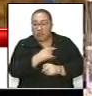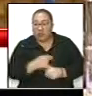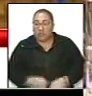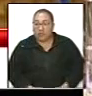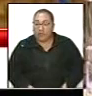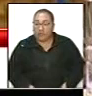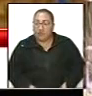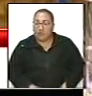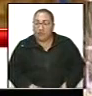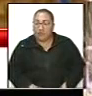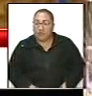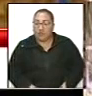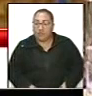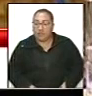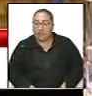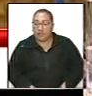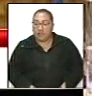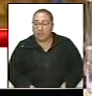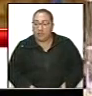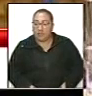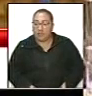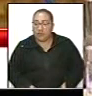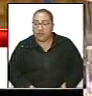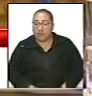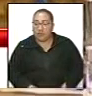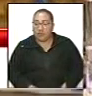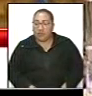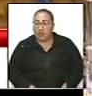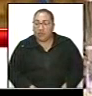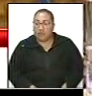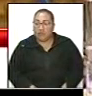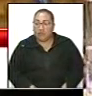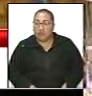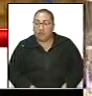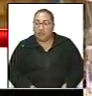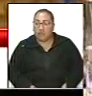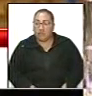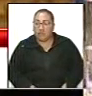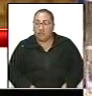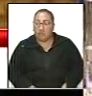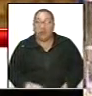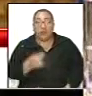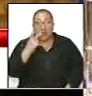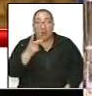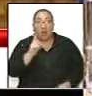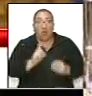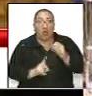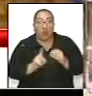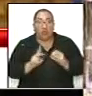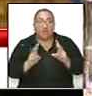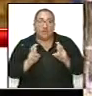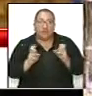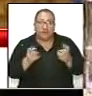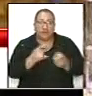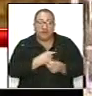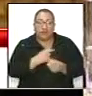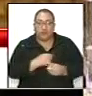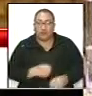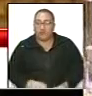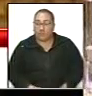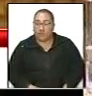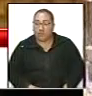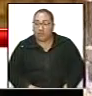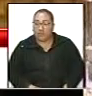que también los hemos llevado al cierre. Y hemos también identificado 11, entre comillas, universidades